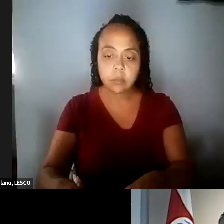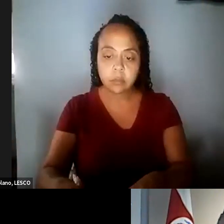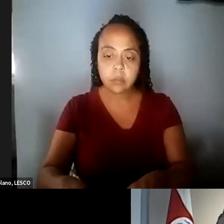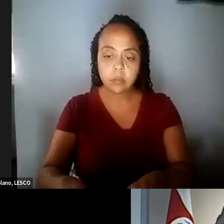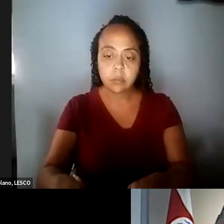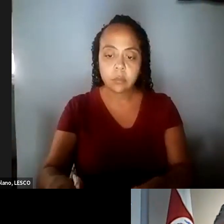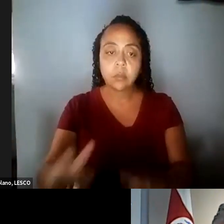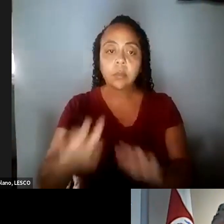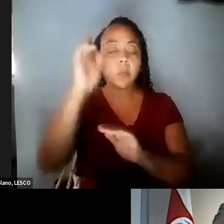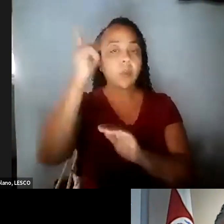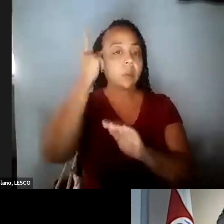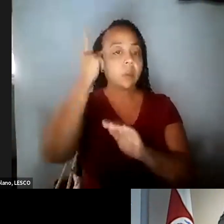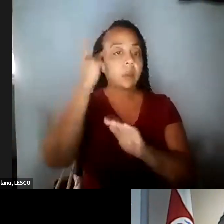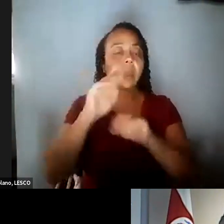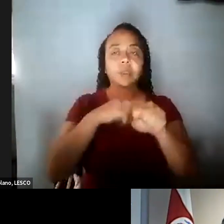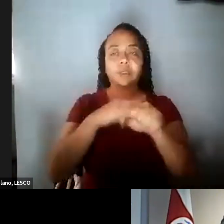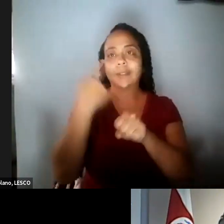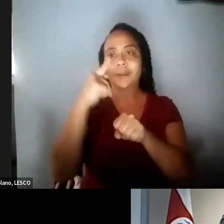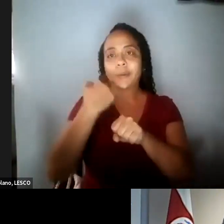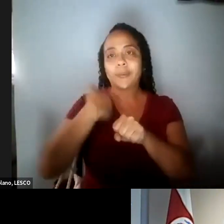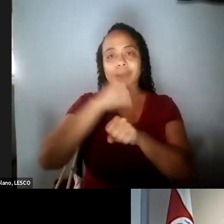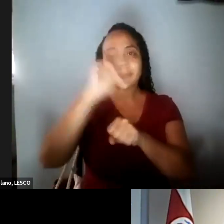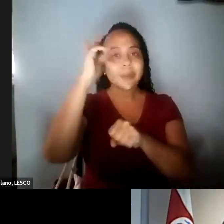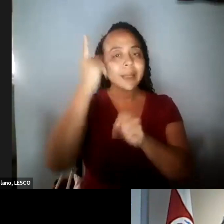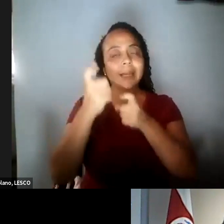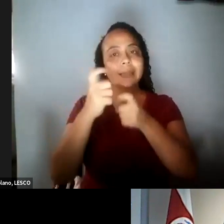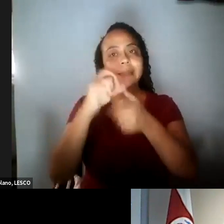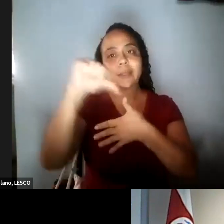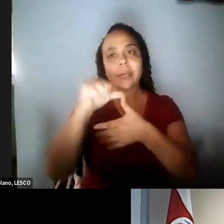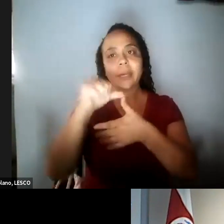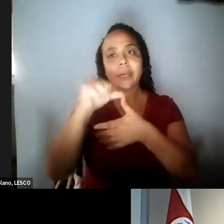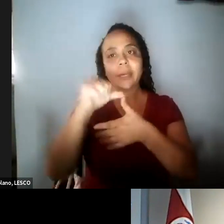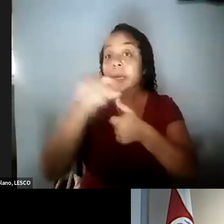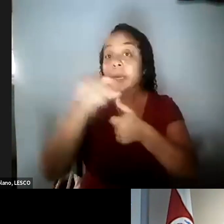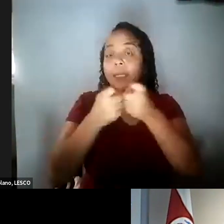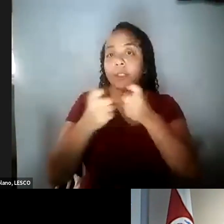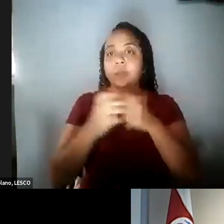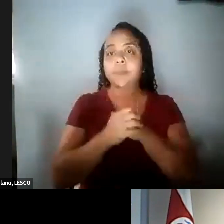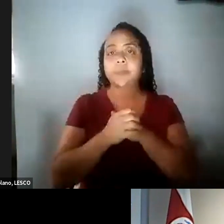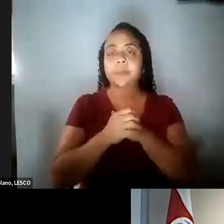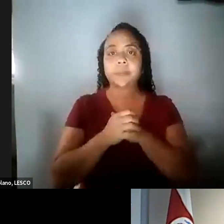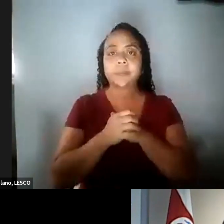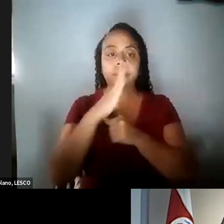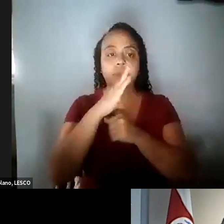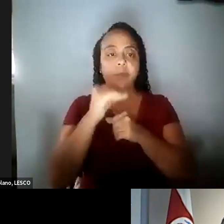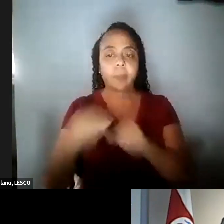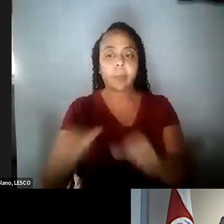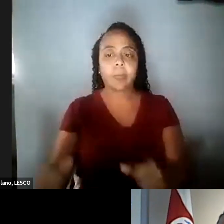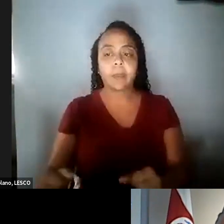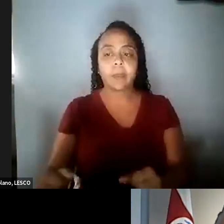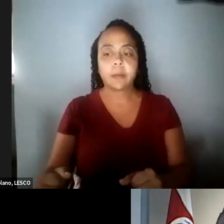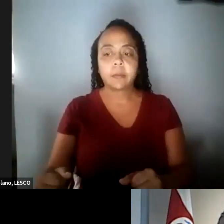nuestro plan nacional es nuestra política centroamericana de gestión integral del riesgo de trabajo esp de la que las instancias chica yo